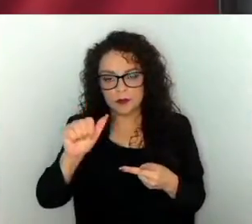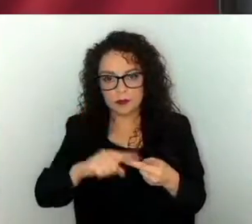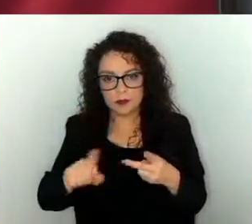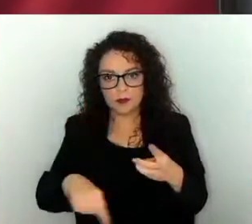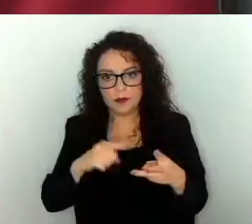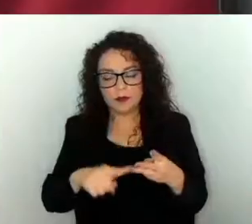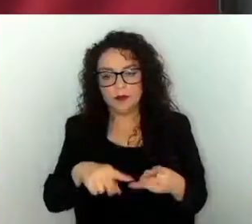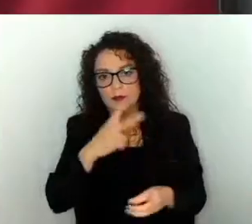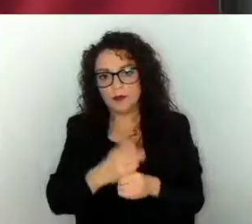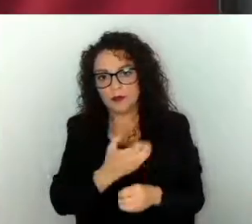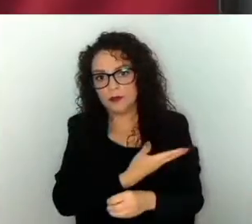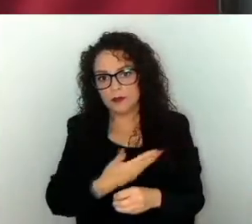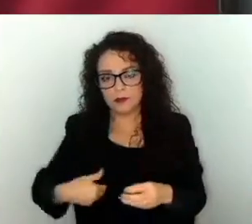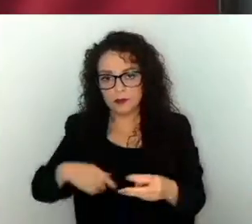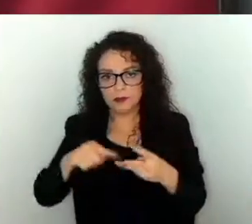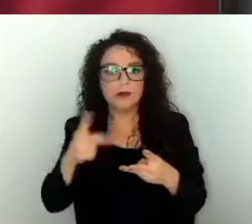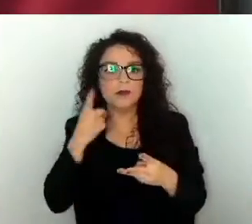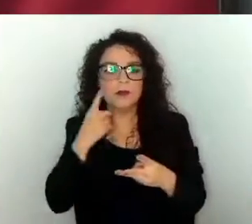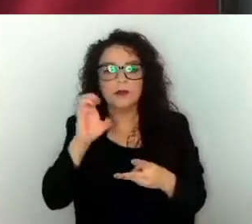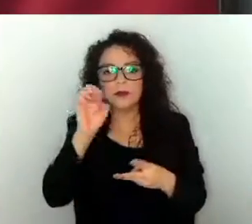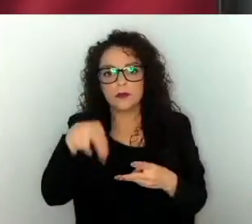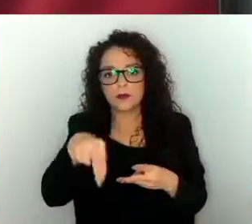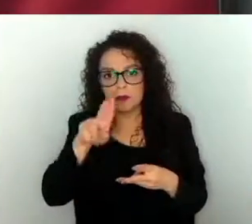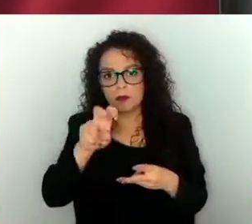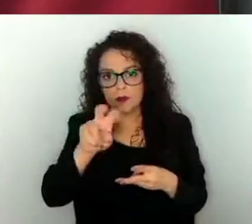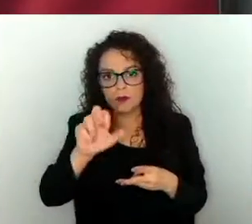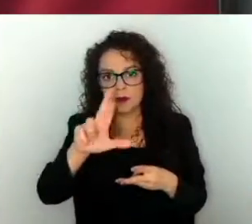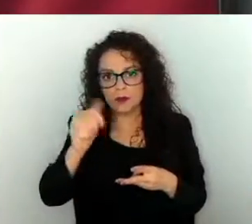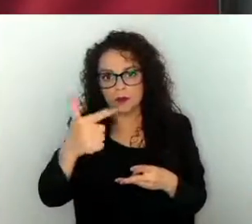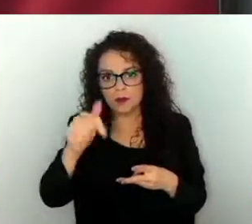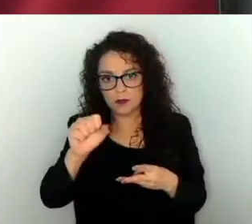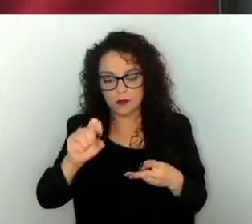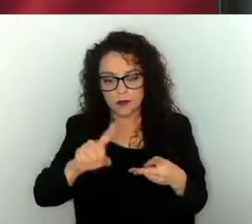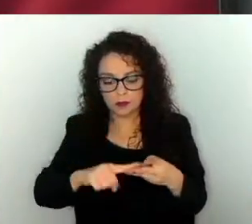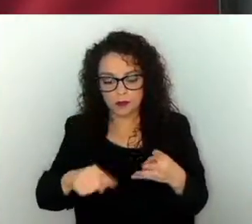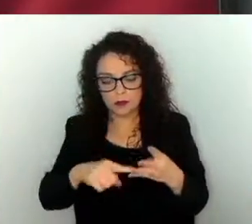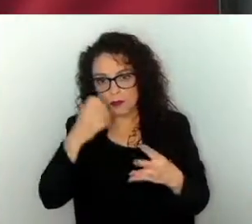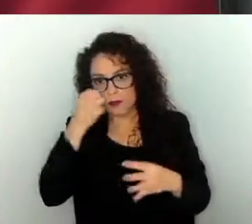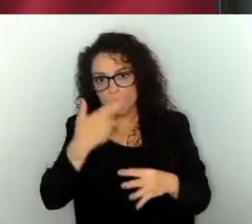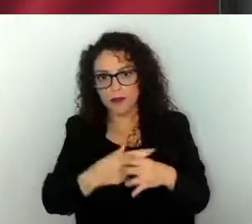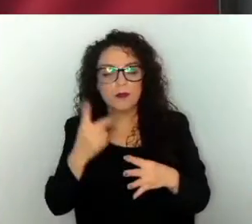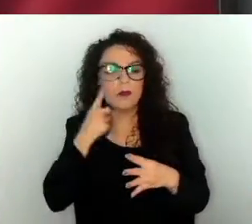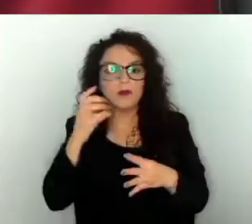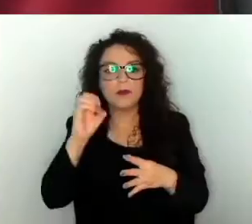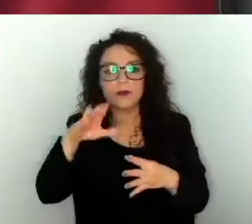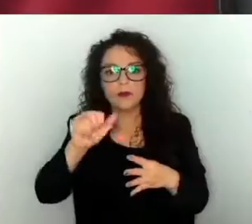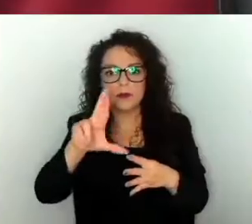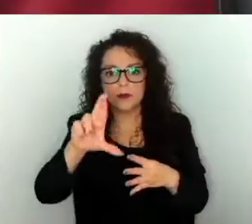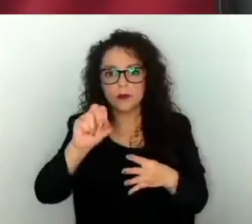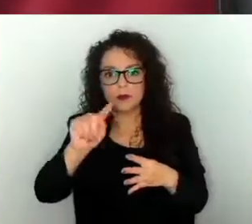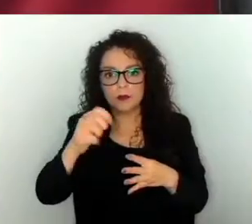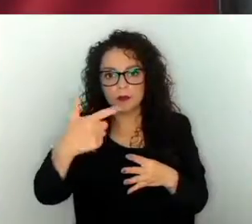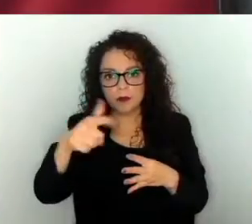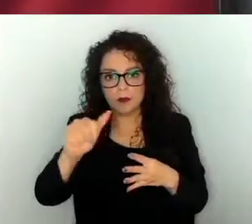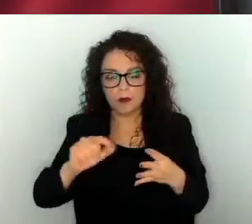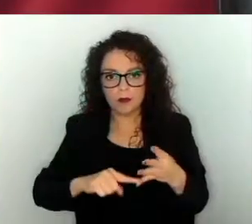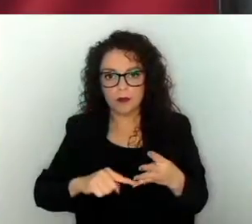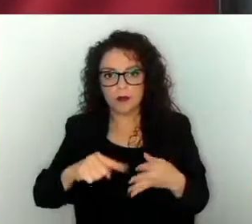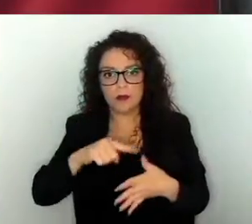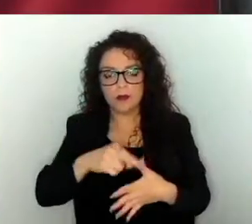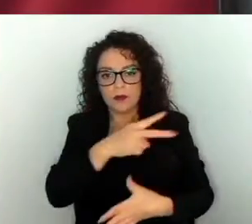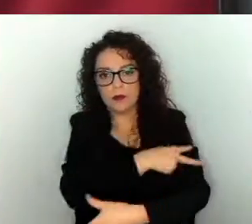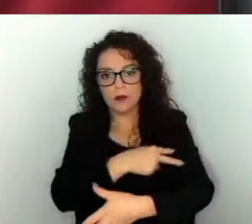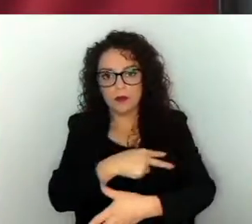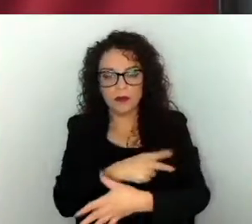Vicepresidente, diputado Enrique Vargas del Villar. Secretario, diputado Omar Ortega Álvarez. Vocal, diputado